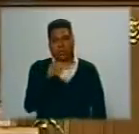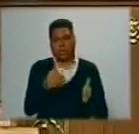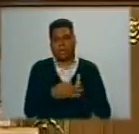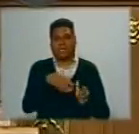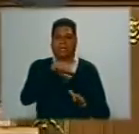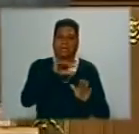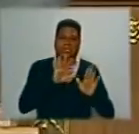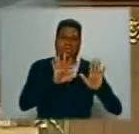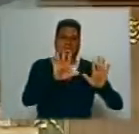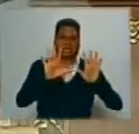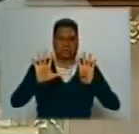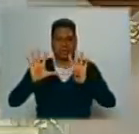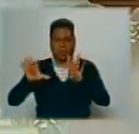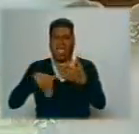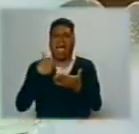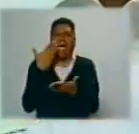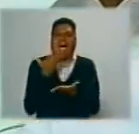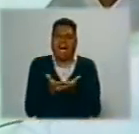2019-2025.